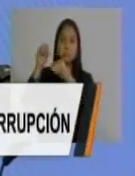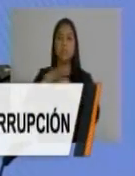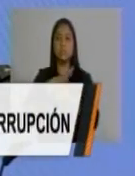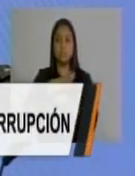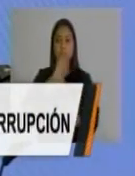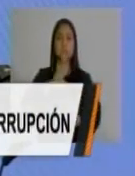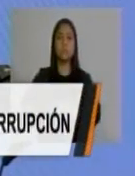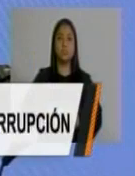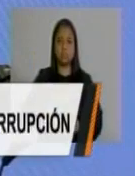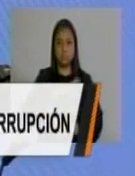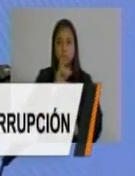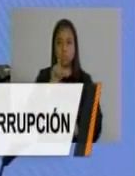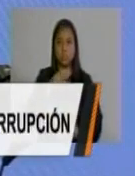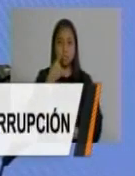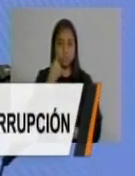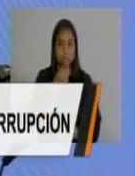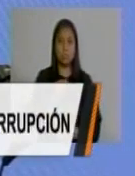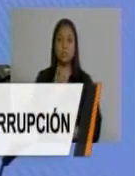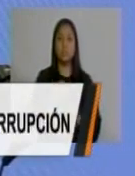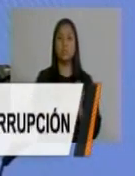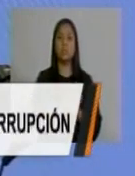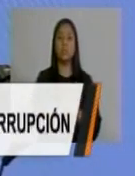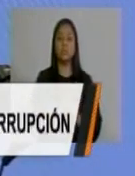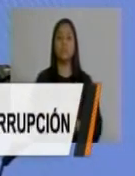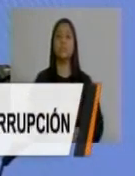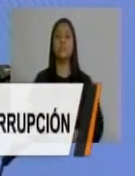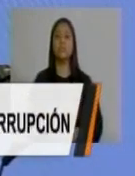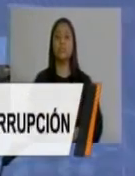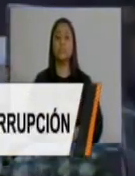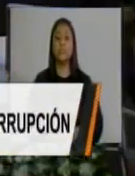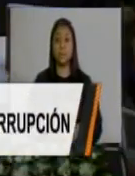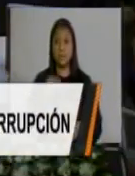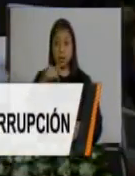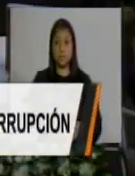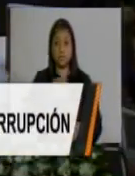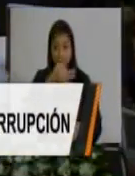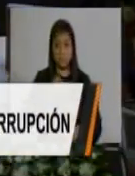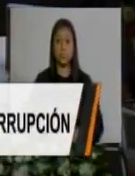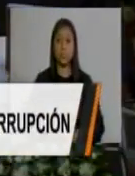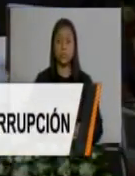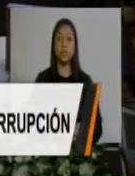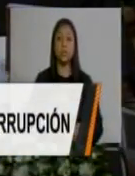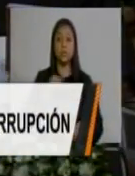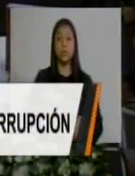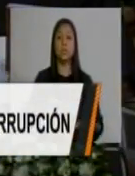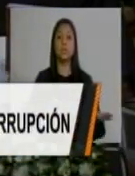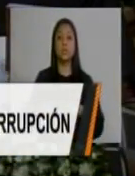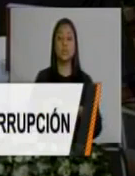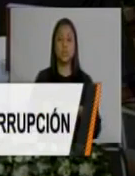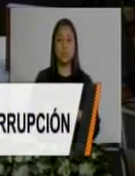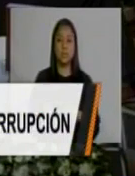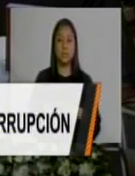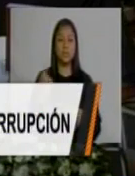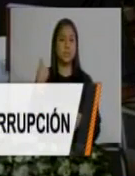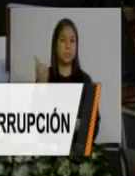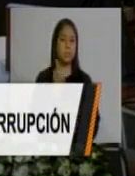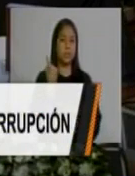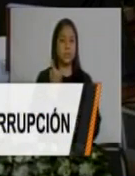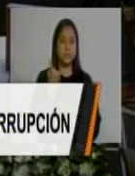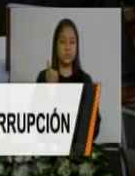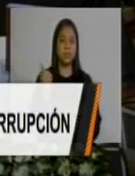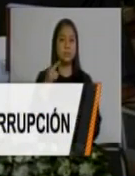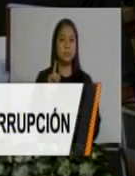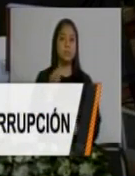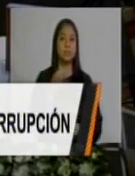resulten implicadas en actos ilícitos. Estamos seguros que estas acciones son claves para el futuro.